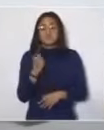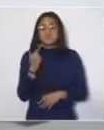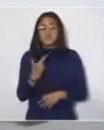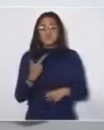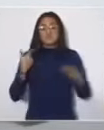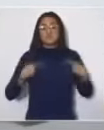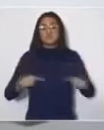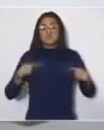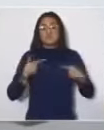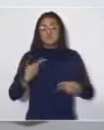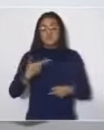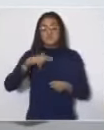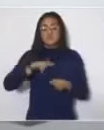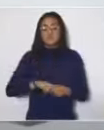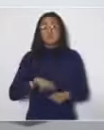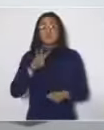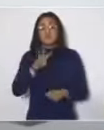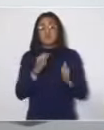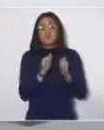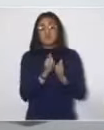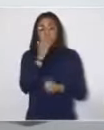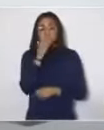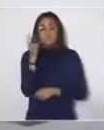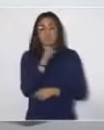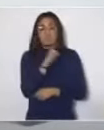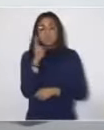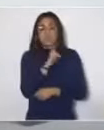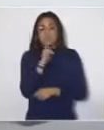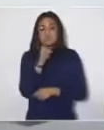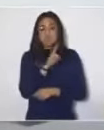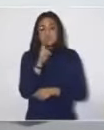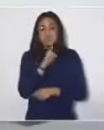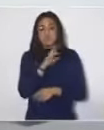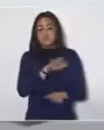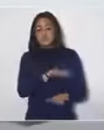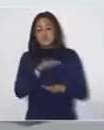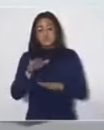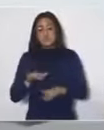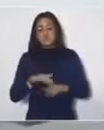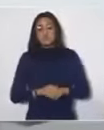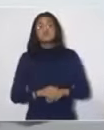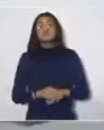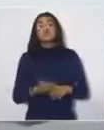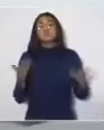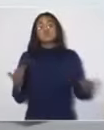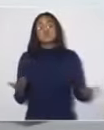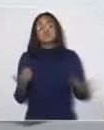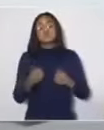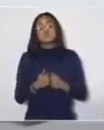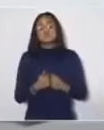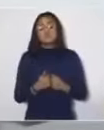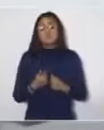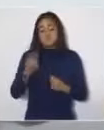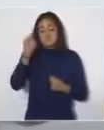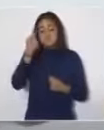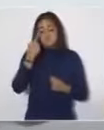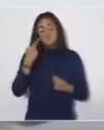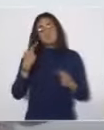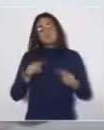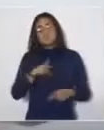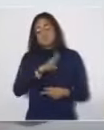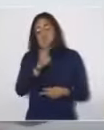27 pacientes hospitalizados, 4 de ellos con ventilación mecánica asistida. En lo que respecta a